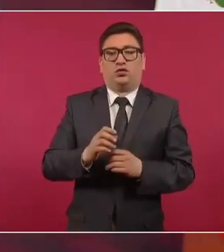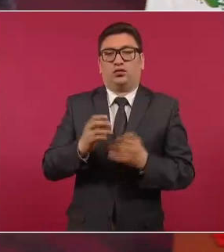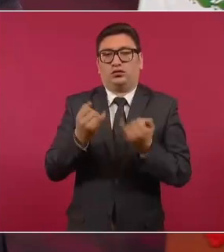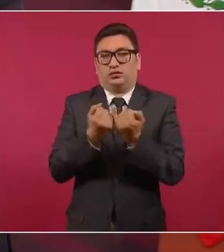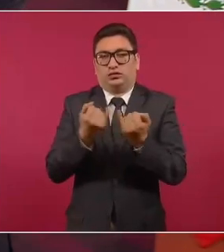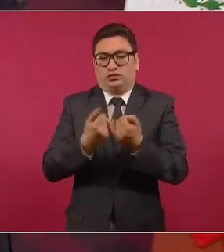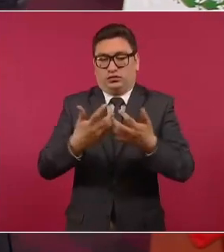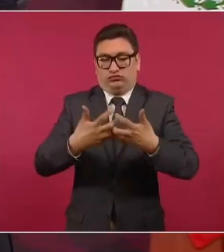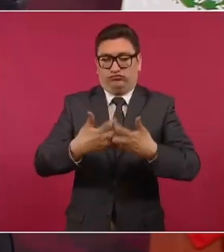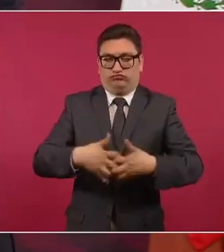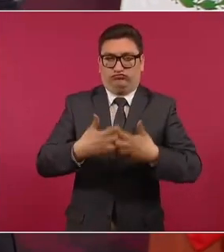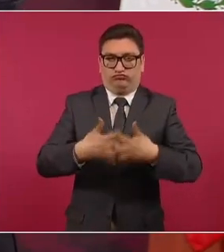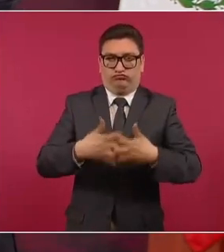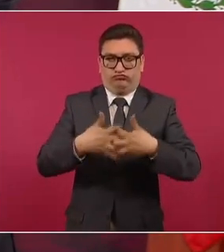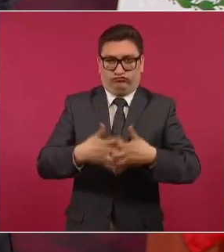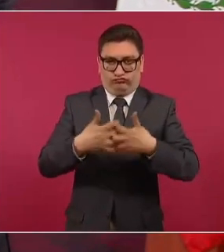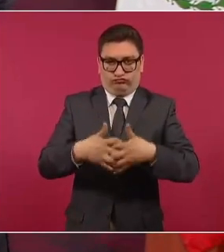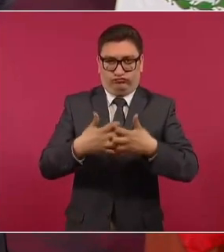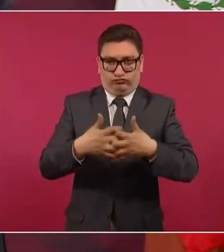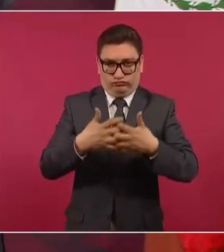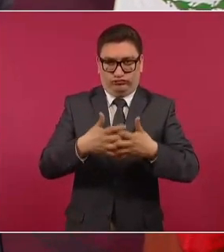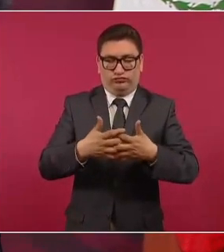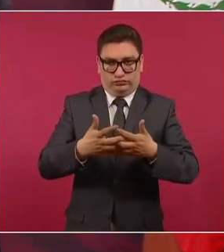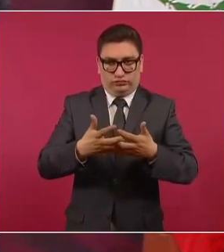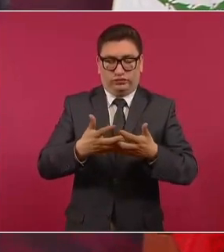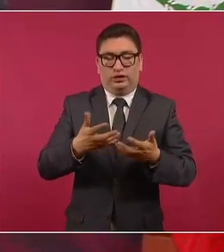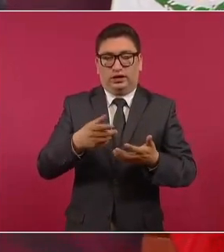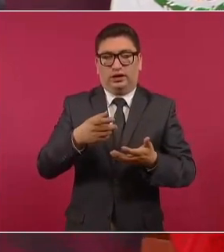la fabricación de